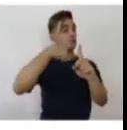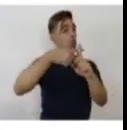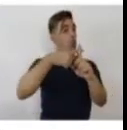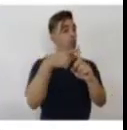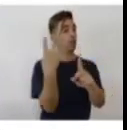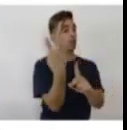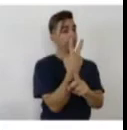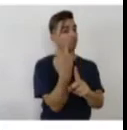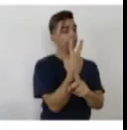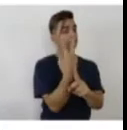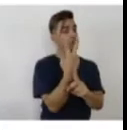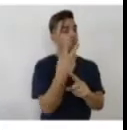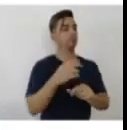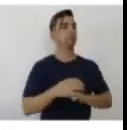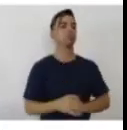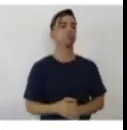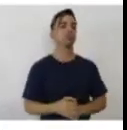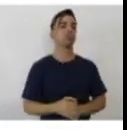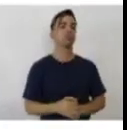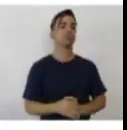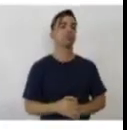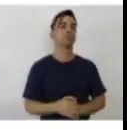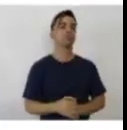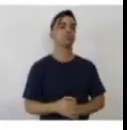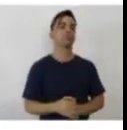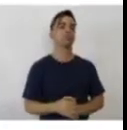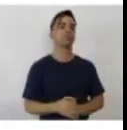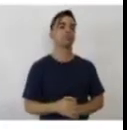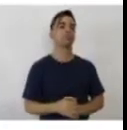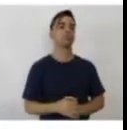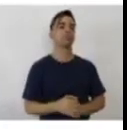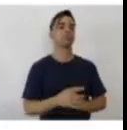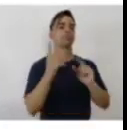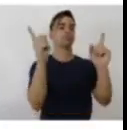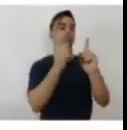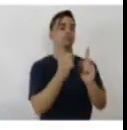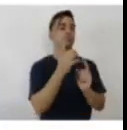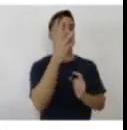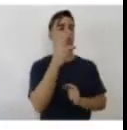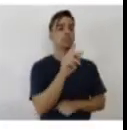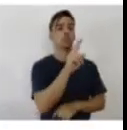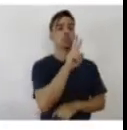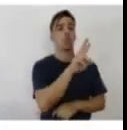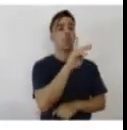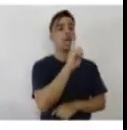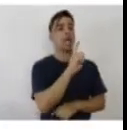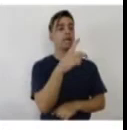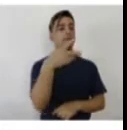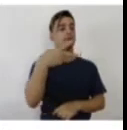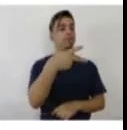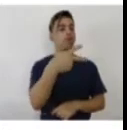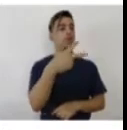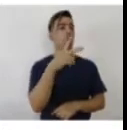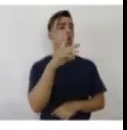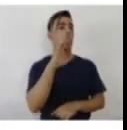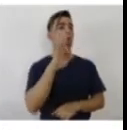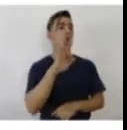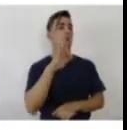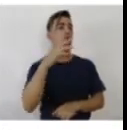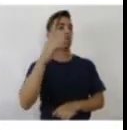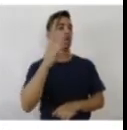sumar 2 en ambos miembros de la inecuación y vamos obteniendo que 2x es menor